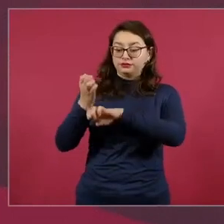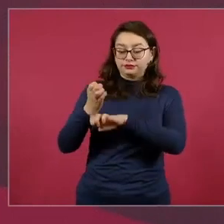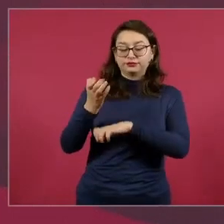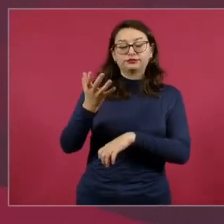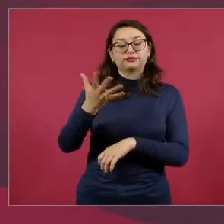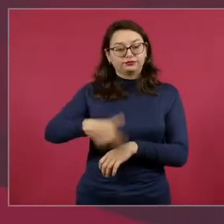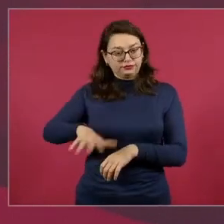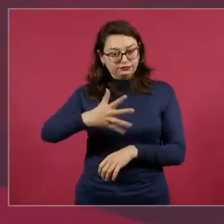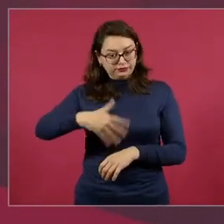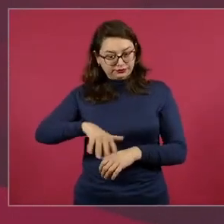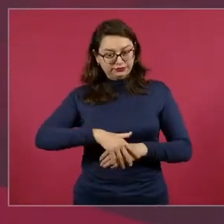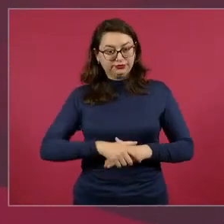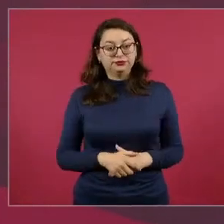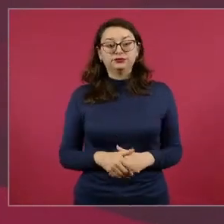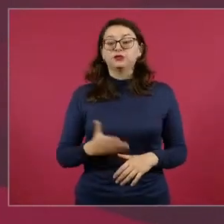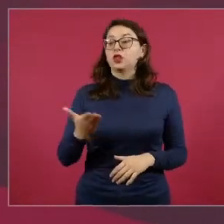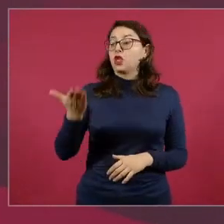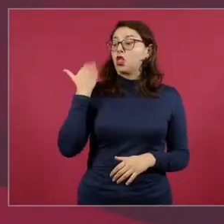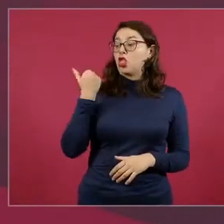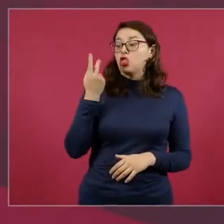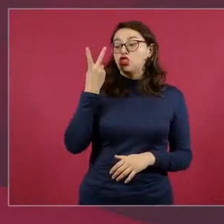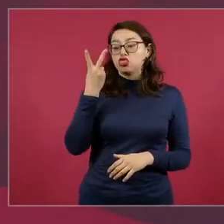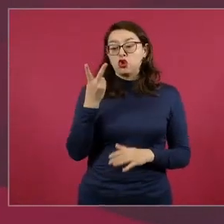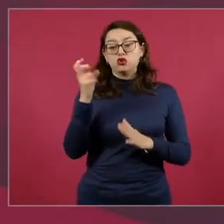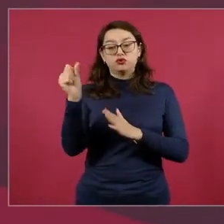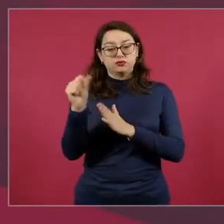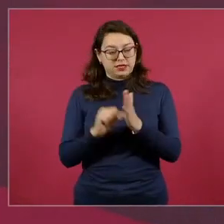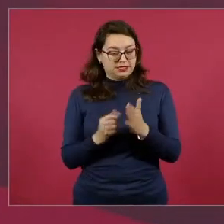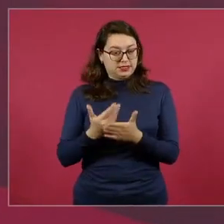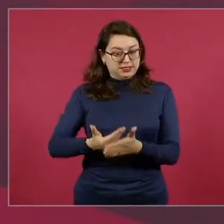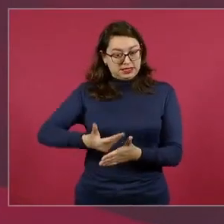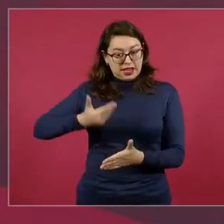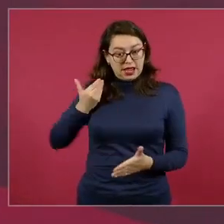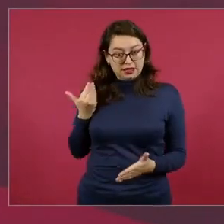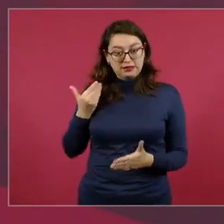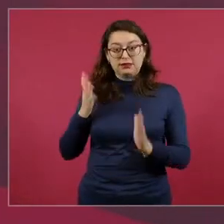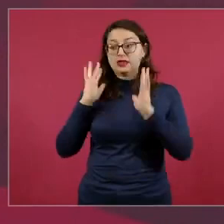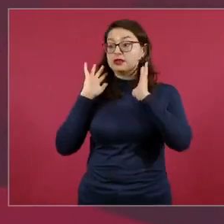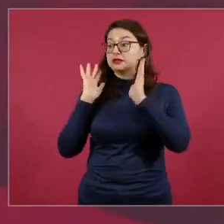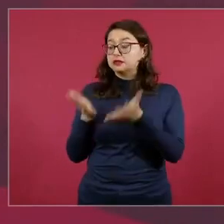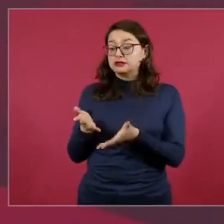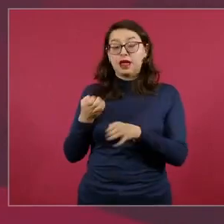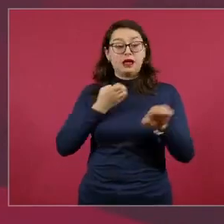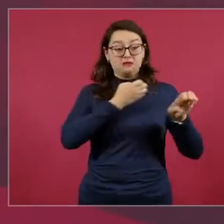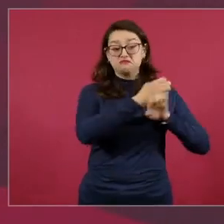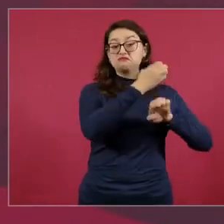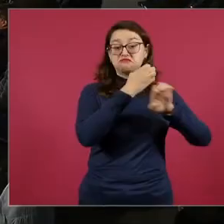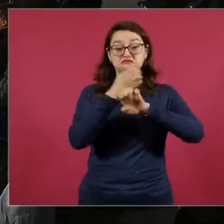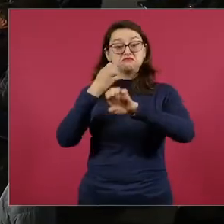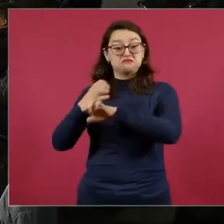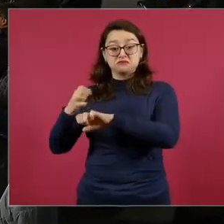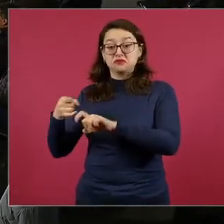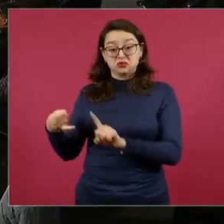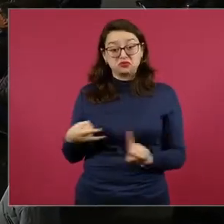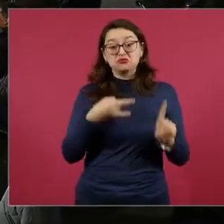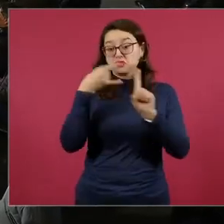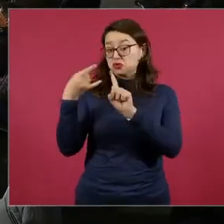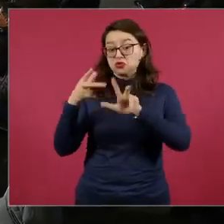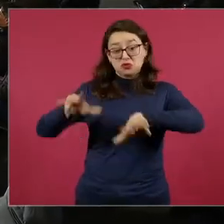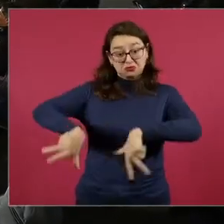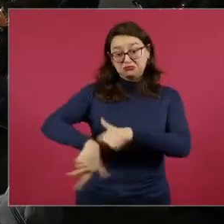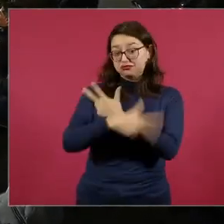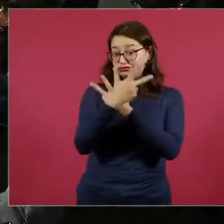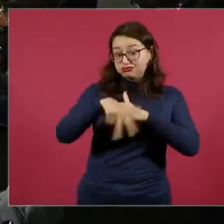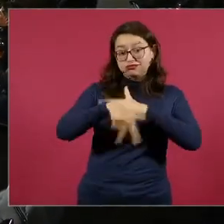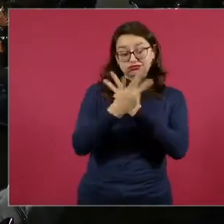hace 2 meses y medio hemos tenido ya 2 reuniones vía Zoom con los comisionados, hemos tenido una reunión presencial y